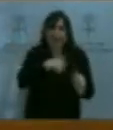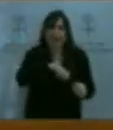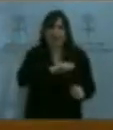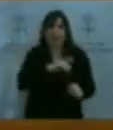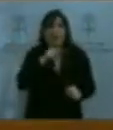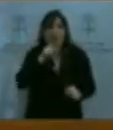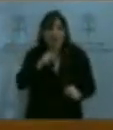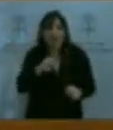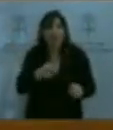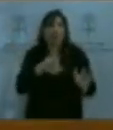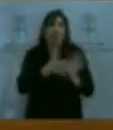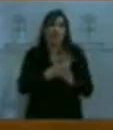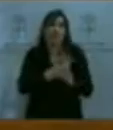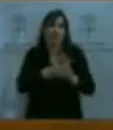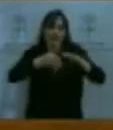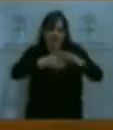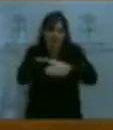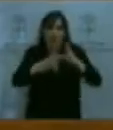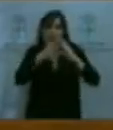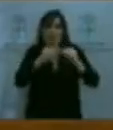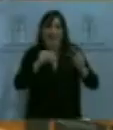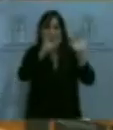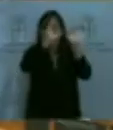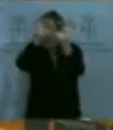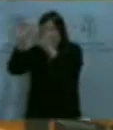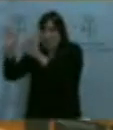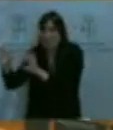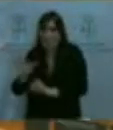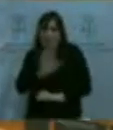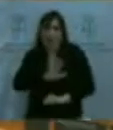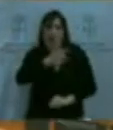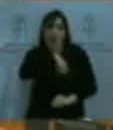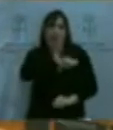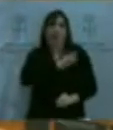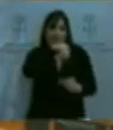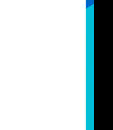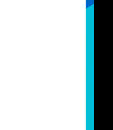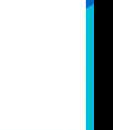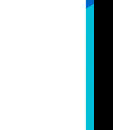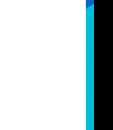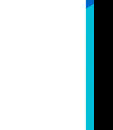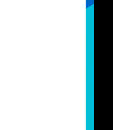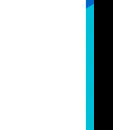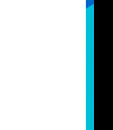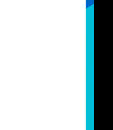condiciones entre todos los españoles, incluidos los asturianos. Gracias. Gracias.